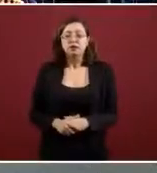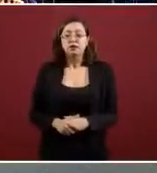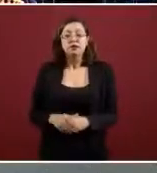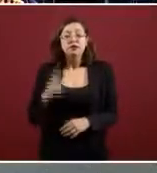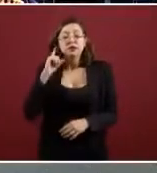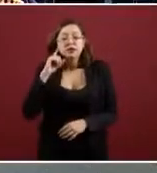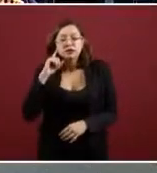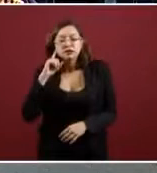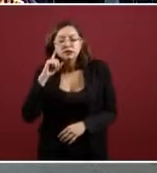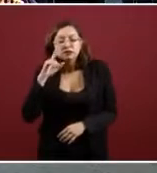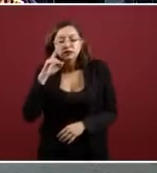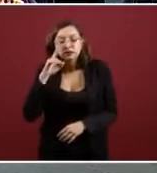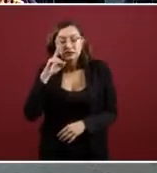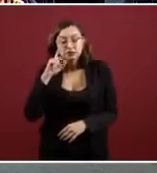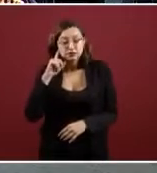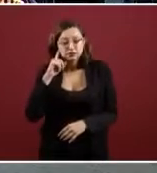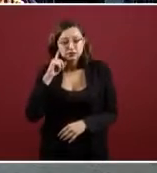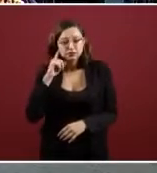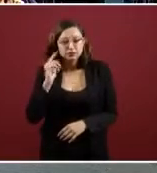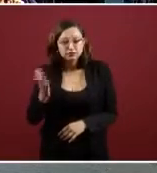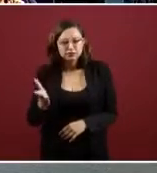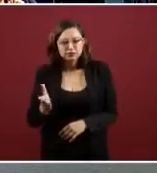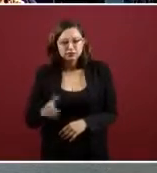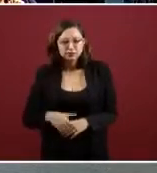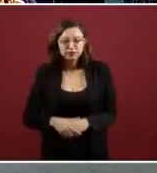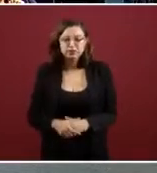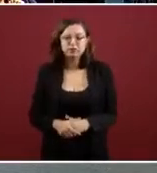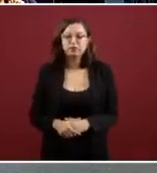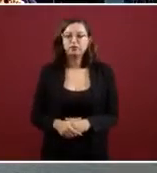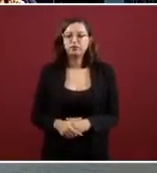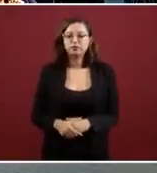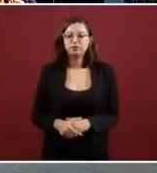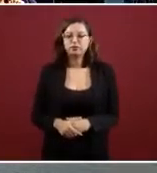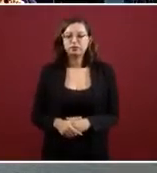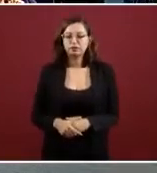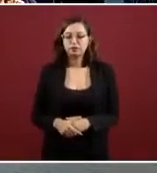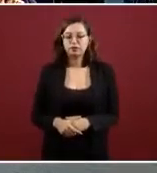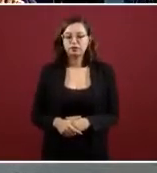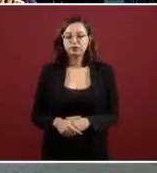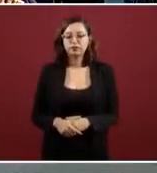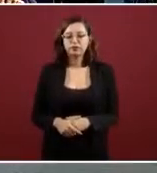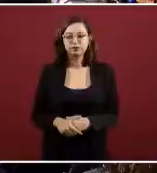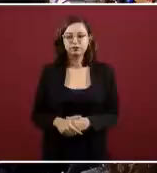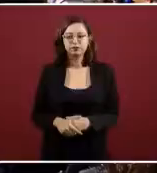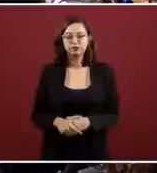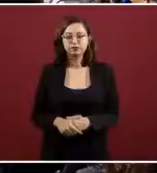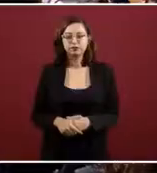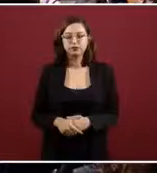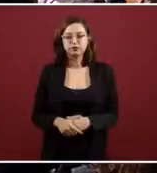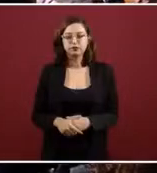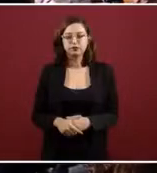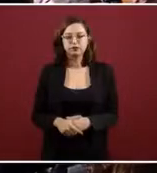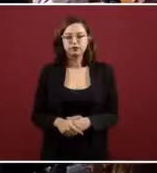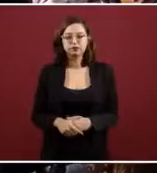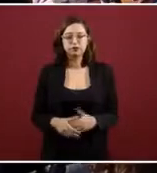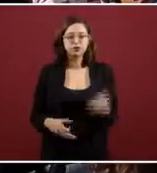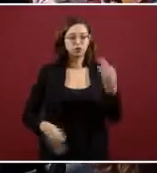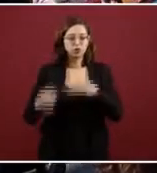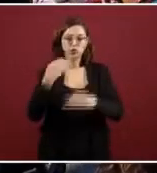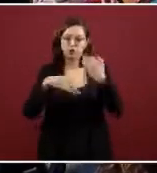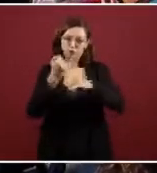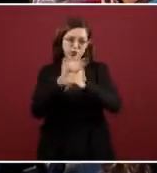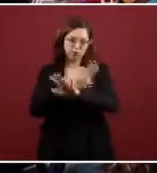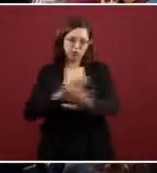¿mande? ¿Video de la liberación de Ovidio en el momento de que las fuerzas federales ya lo dejan en libertad? Todo lo que tengamos de información ya